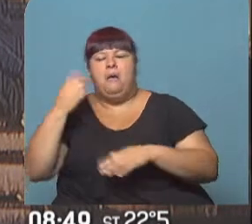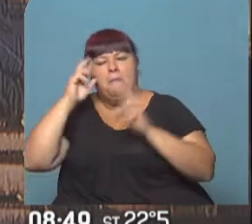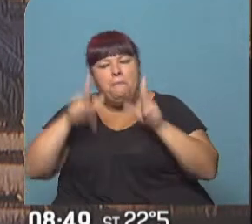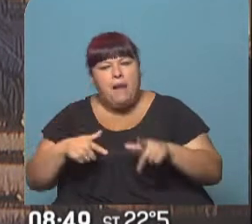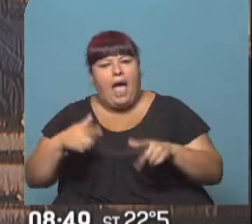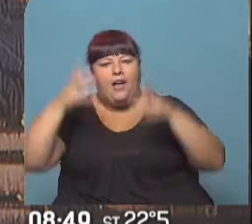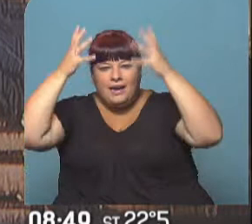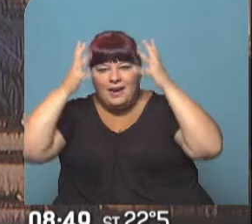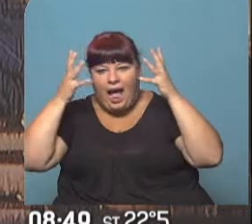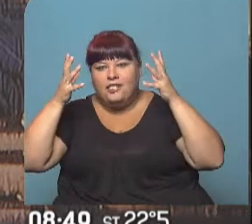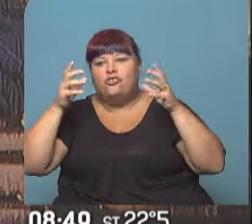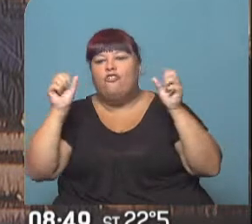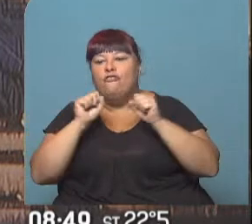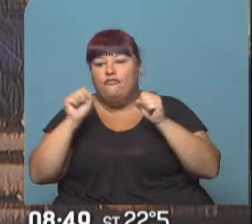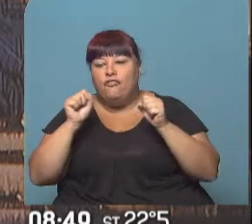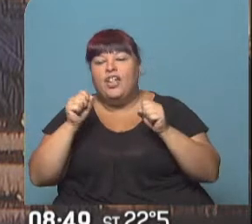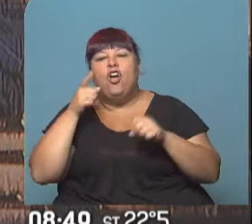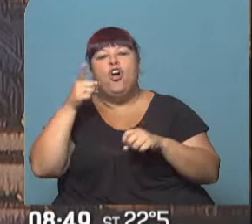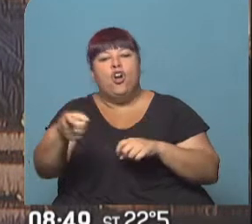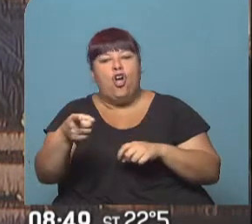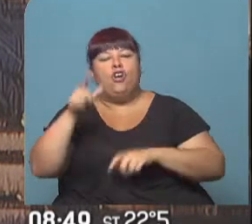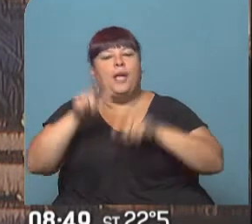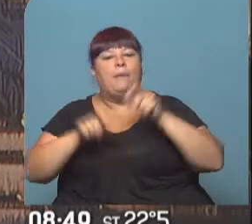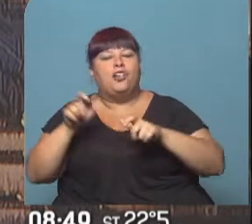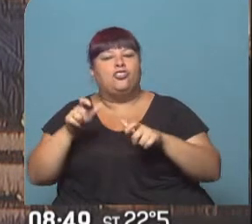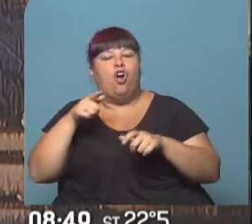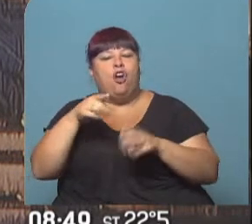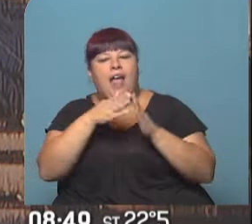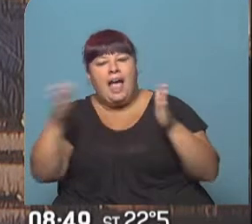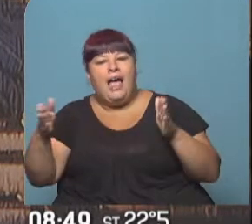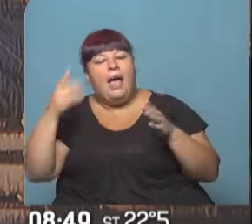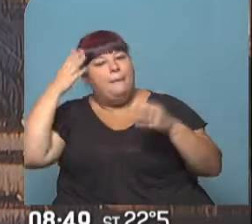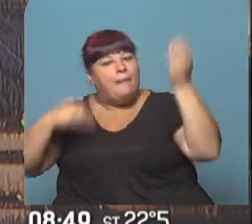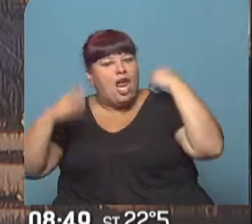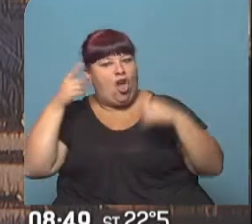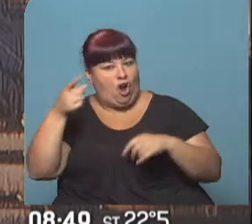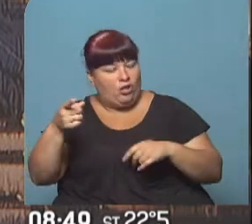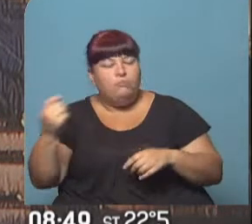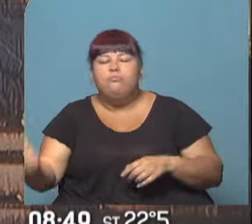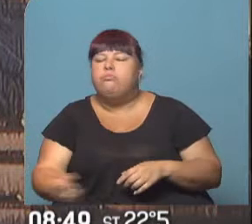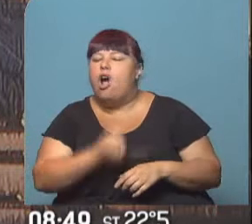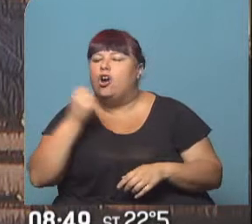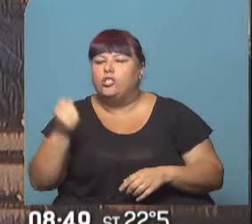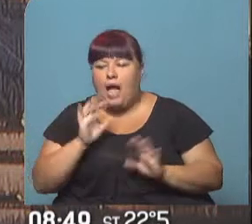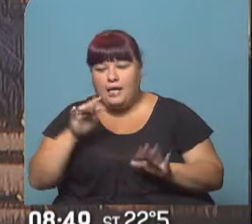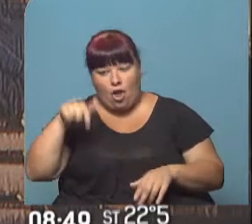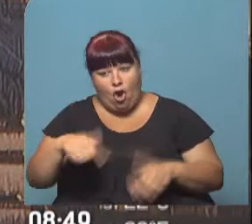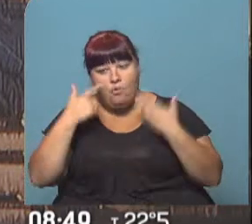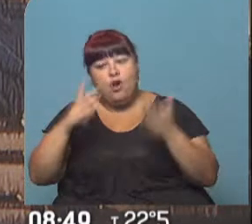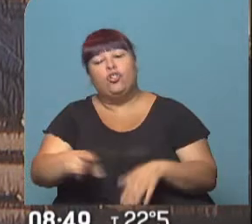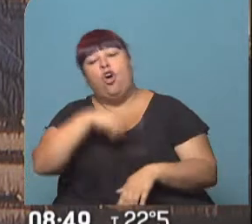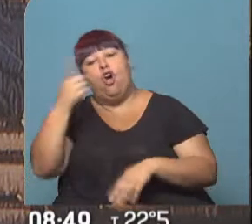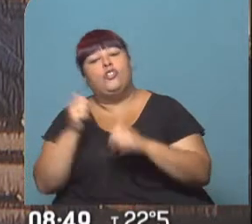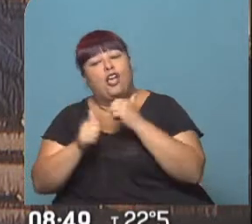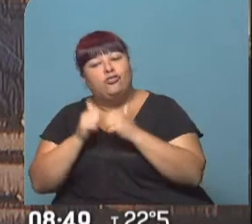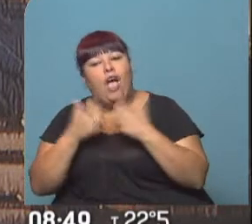con un casco con frío, evita justamente que las personas pasan por ese trance, pierdan su pelo, y es fundamental. Hoy te presentamos otra historia